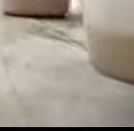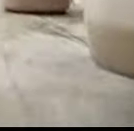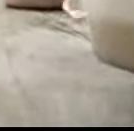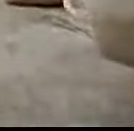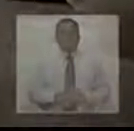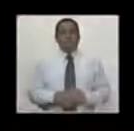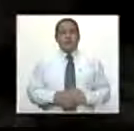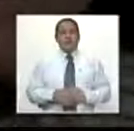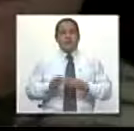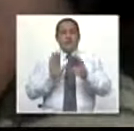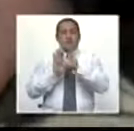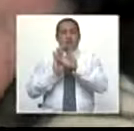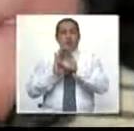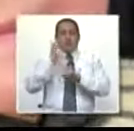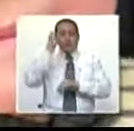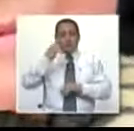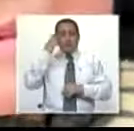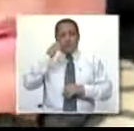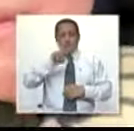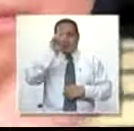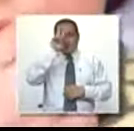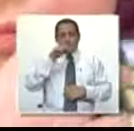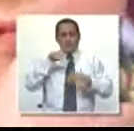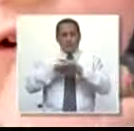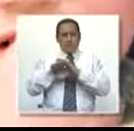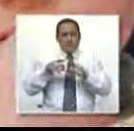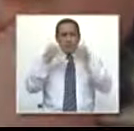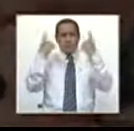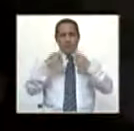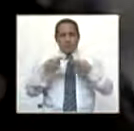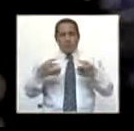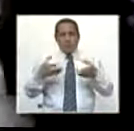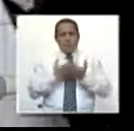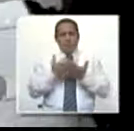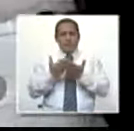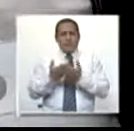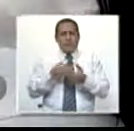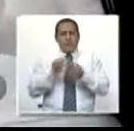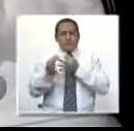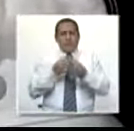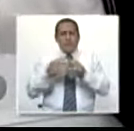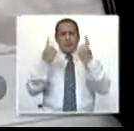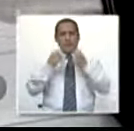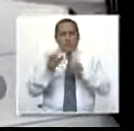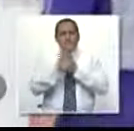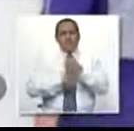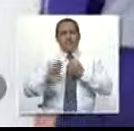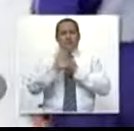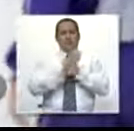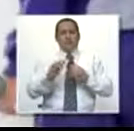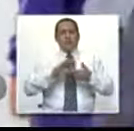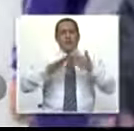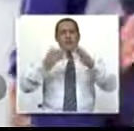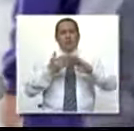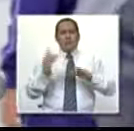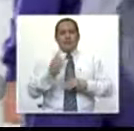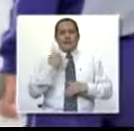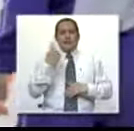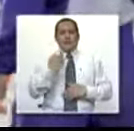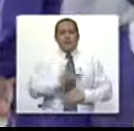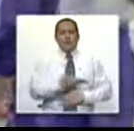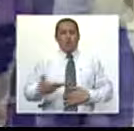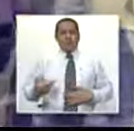bienvenidos la constitución política del Perú dentro de sus primeras consideraciones estima la protección de la comunidad y